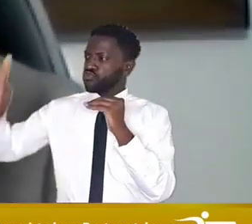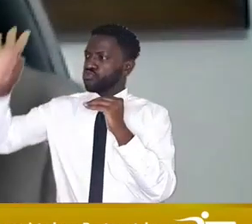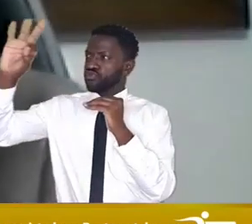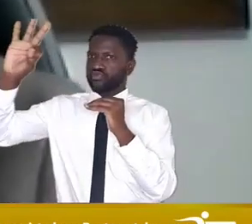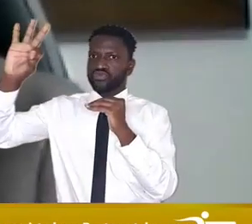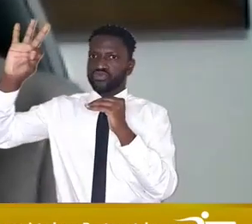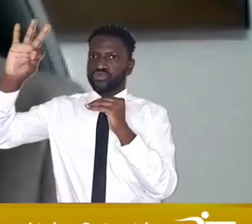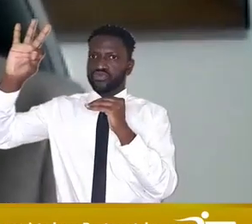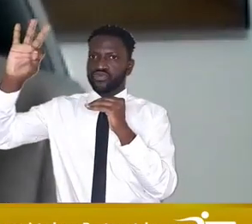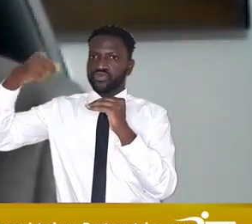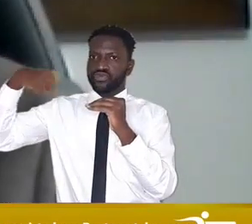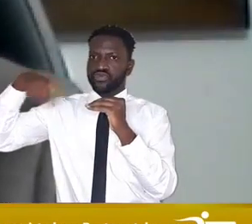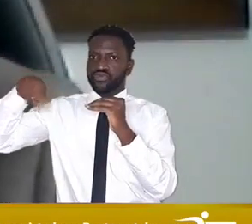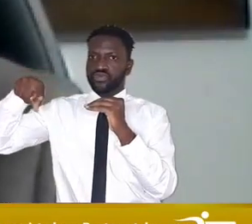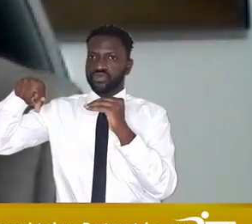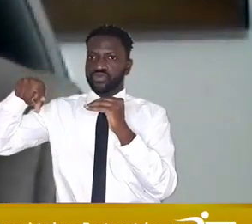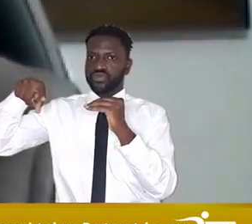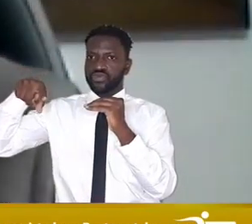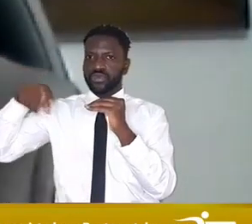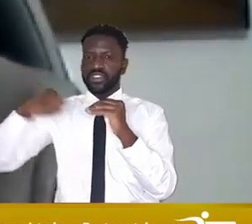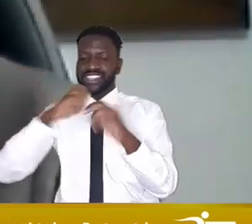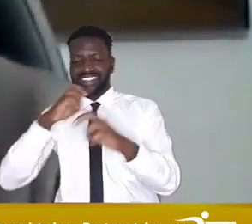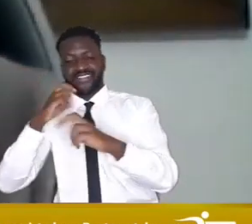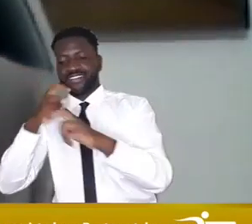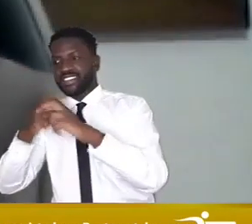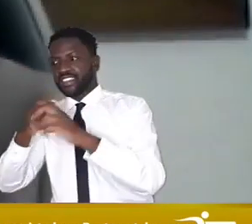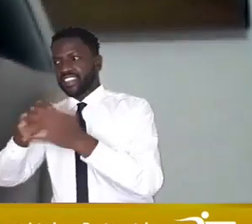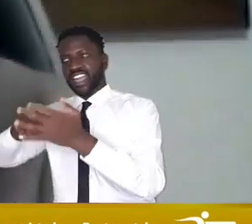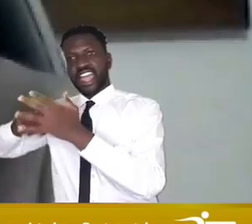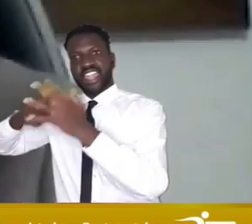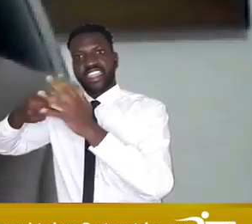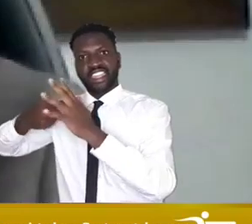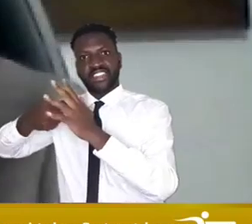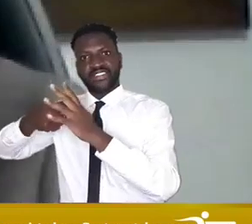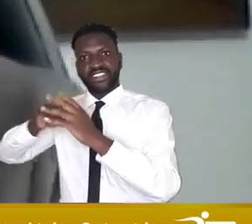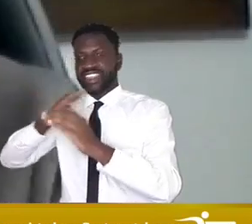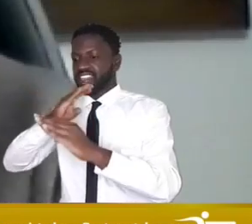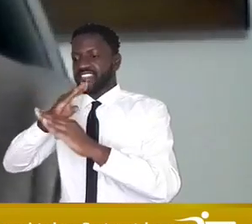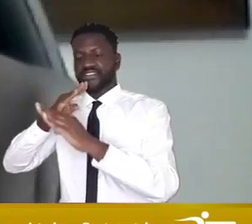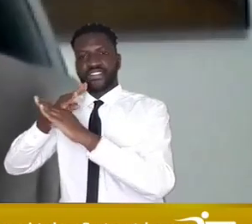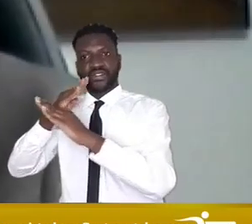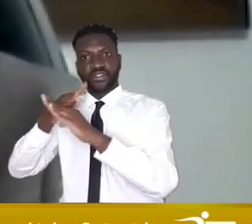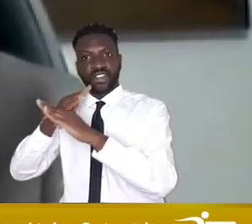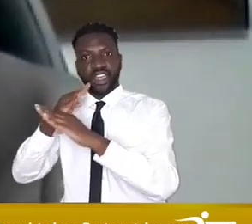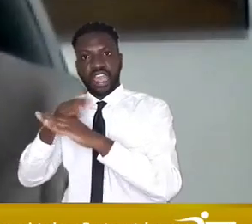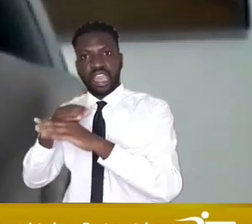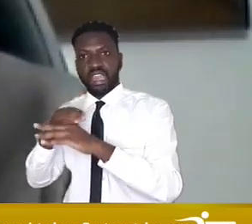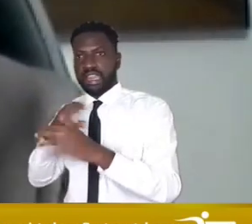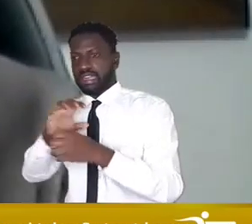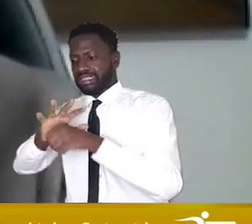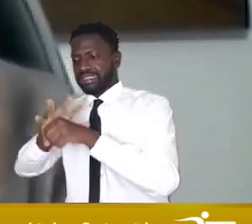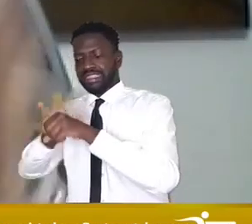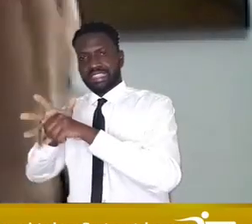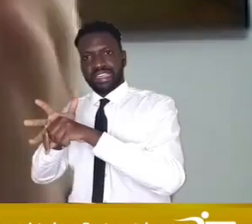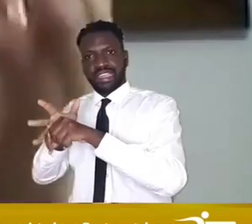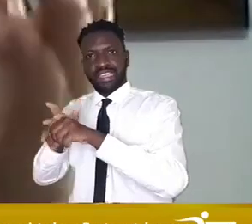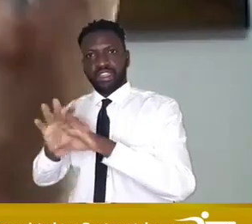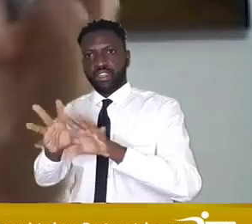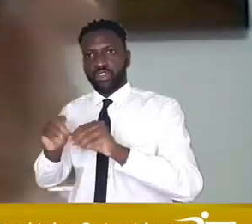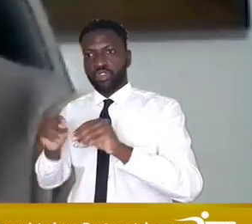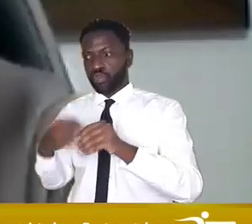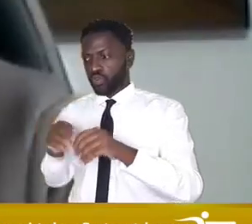que son las dificultades, que son las pandemias. Las pandemias no afectan a nadie que tenga una